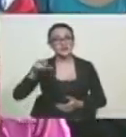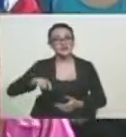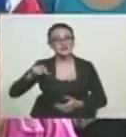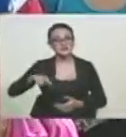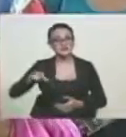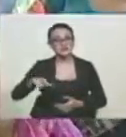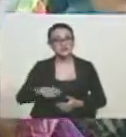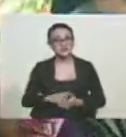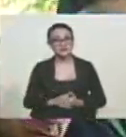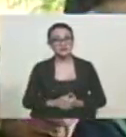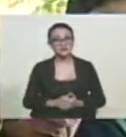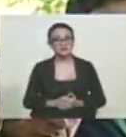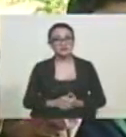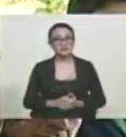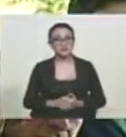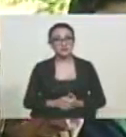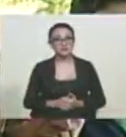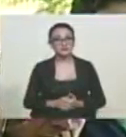necesidades. No lo dejaron